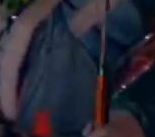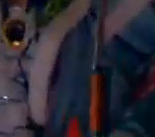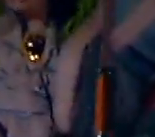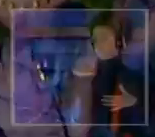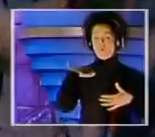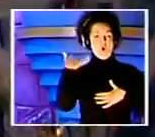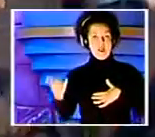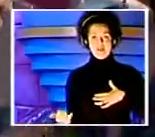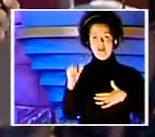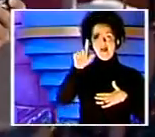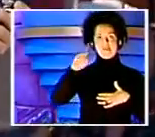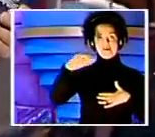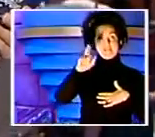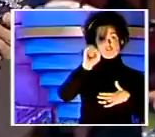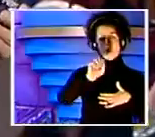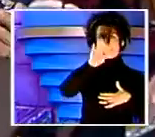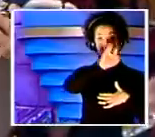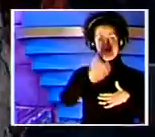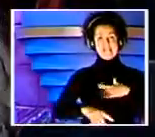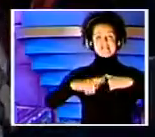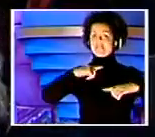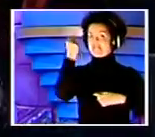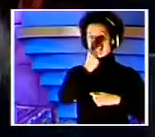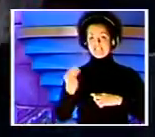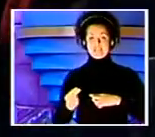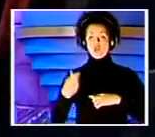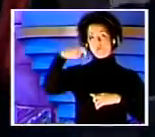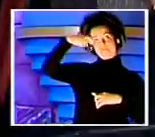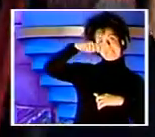ayer, por Alberto Pérez, diseñador y vicepresidente de ADIC.